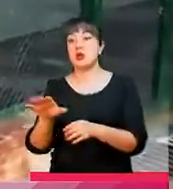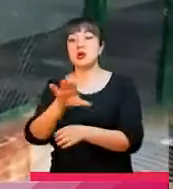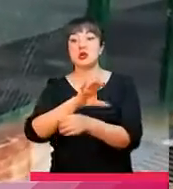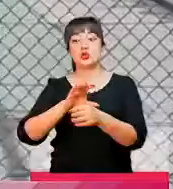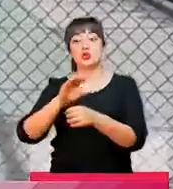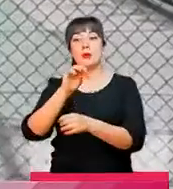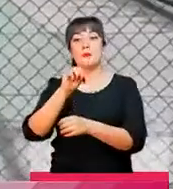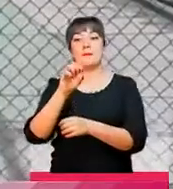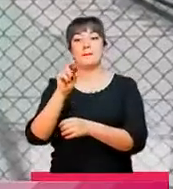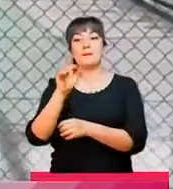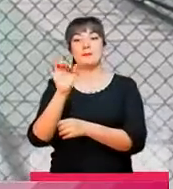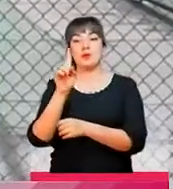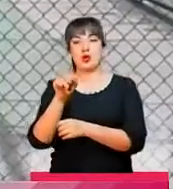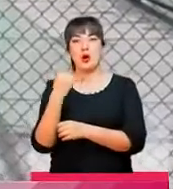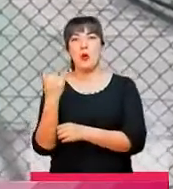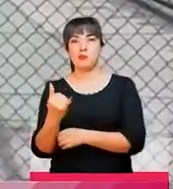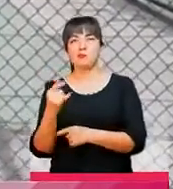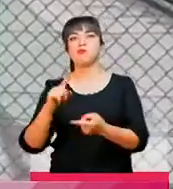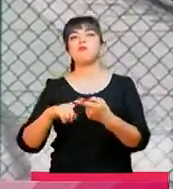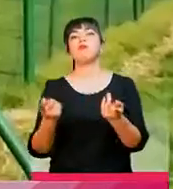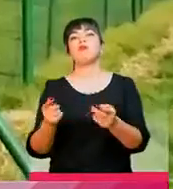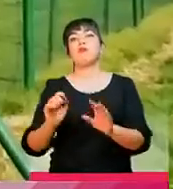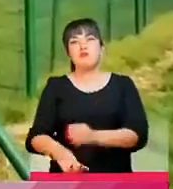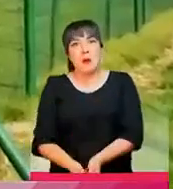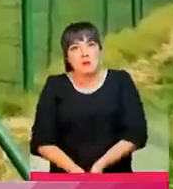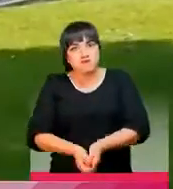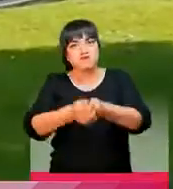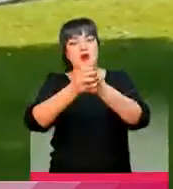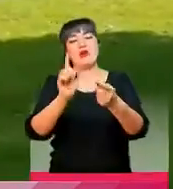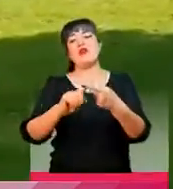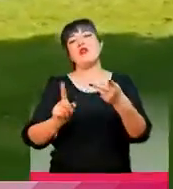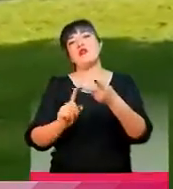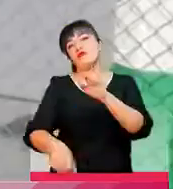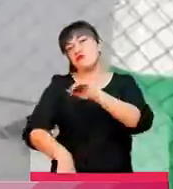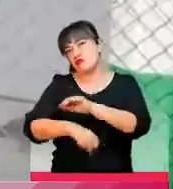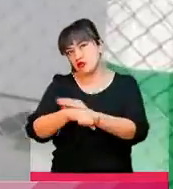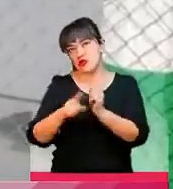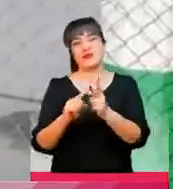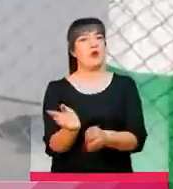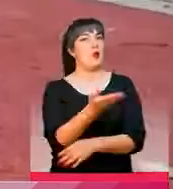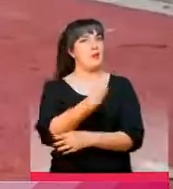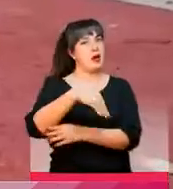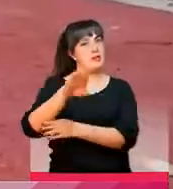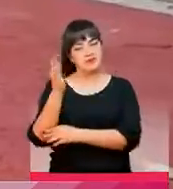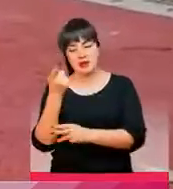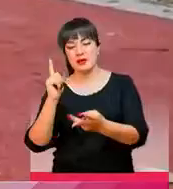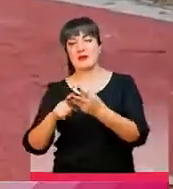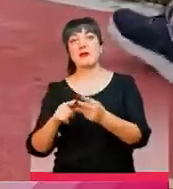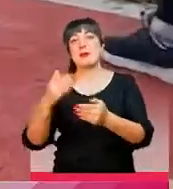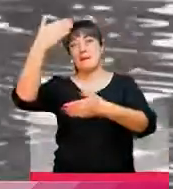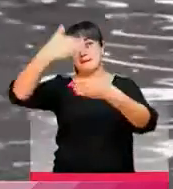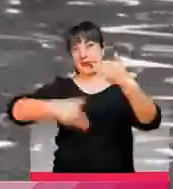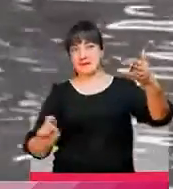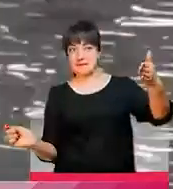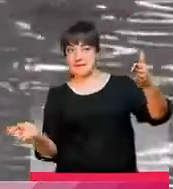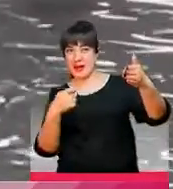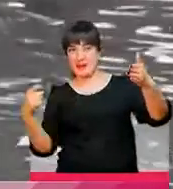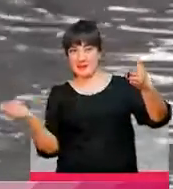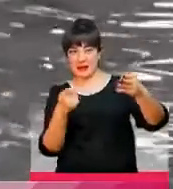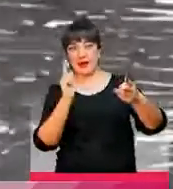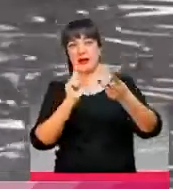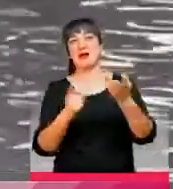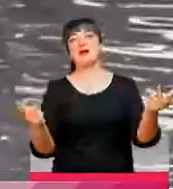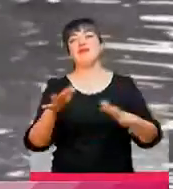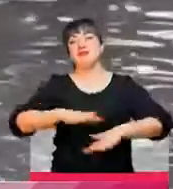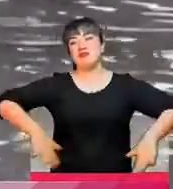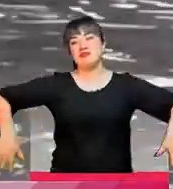tiene espacios como canchas de voliplaya, fútbol, squash, tenis, pista de atletismo y un lago